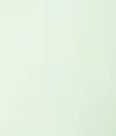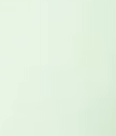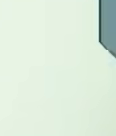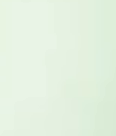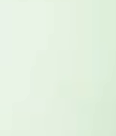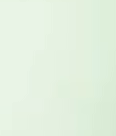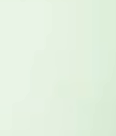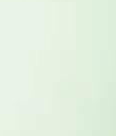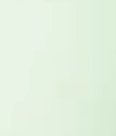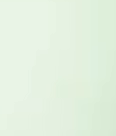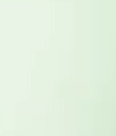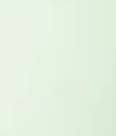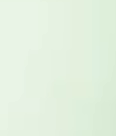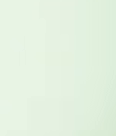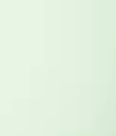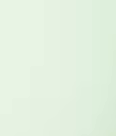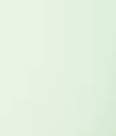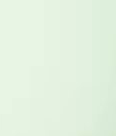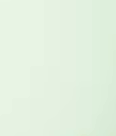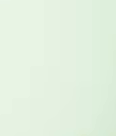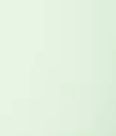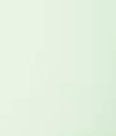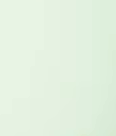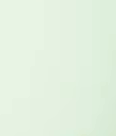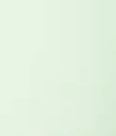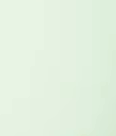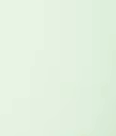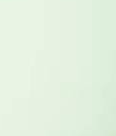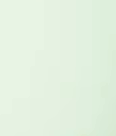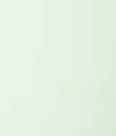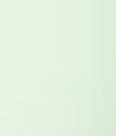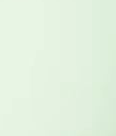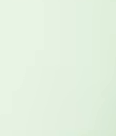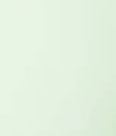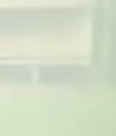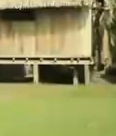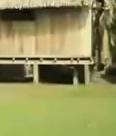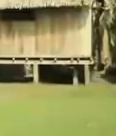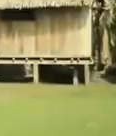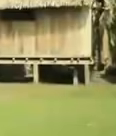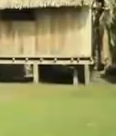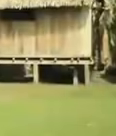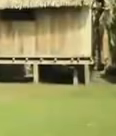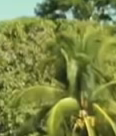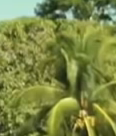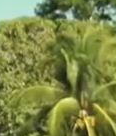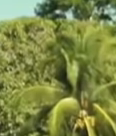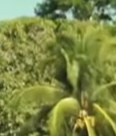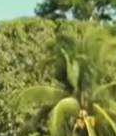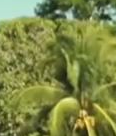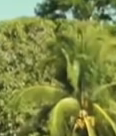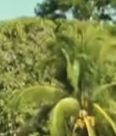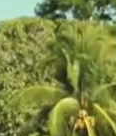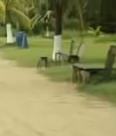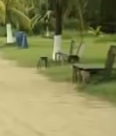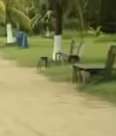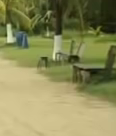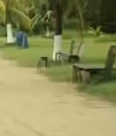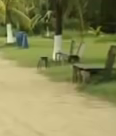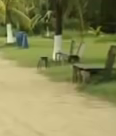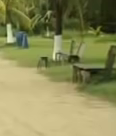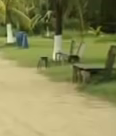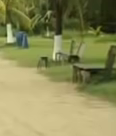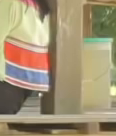shanga kushkata, pakta mushkata, jabón, lejía, detergente kunapa. Yuyari ushangi radiofonía